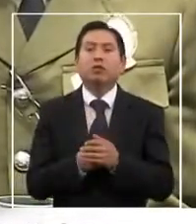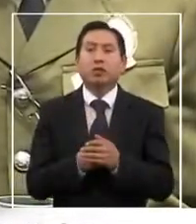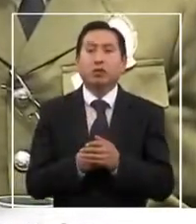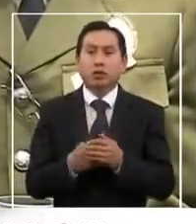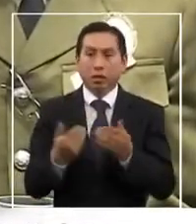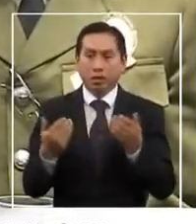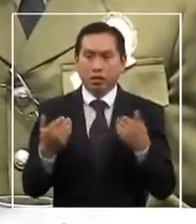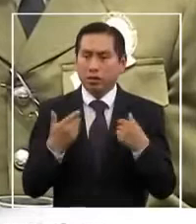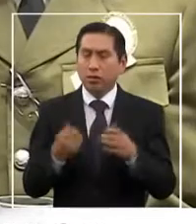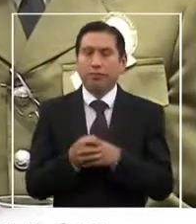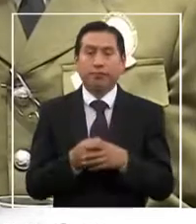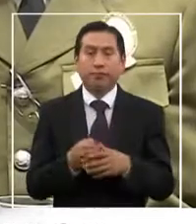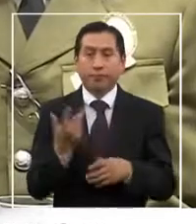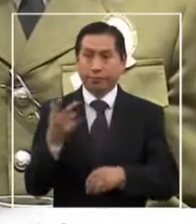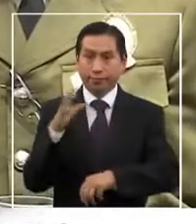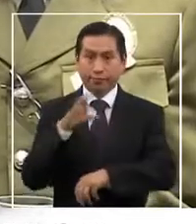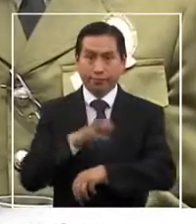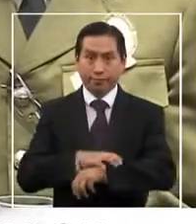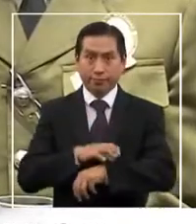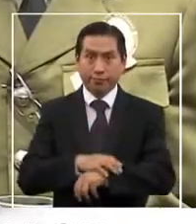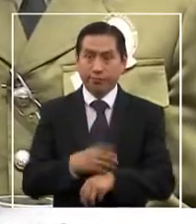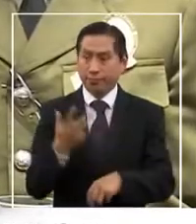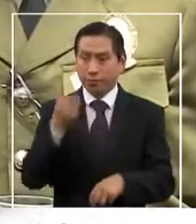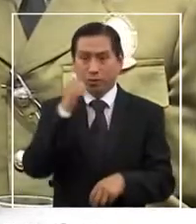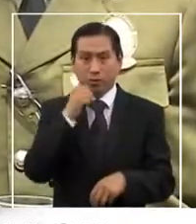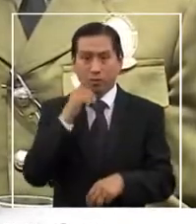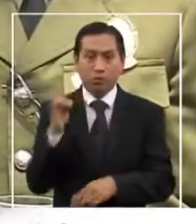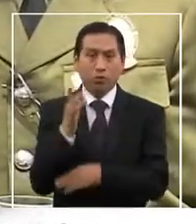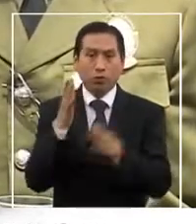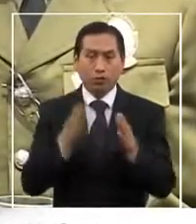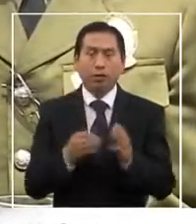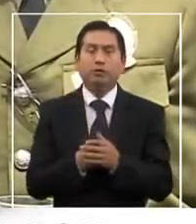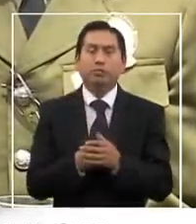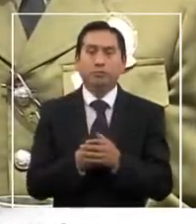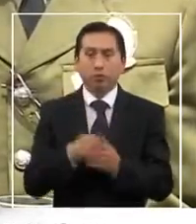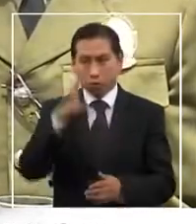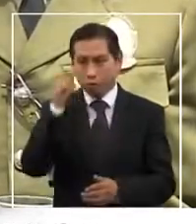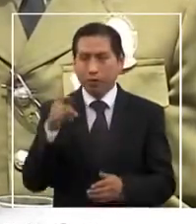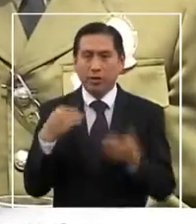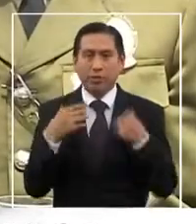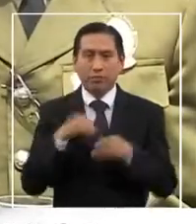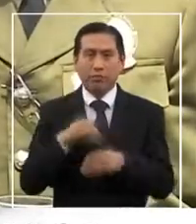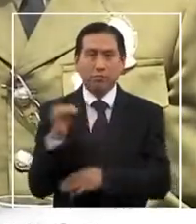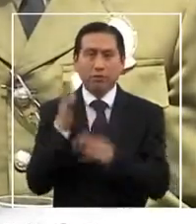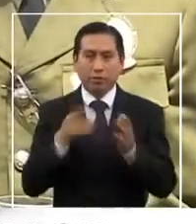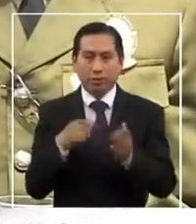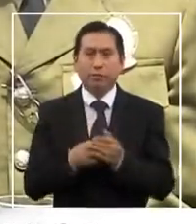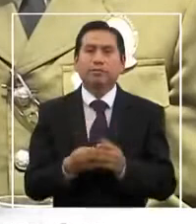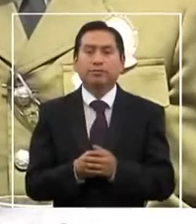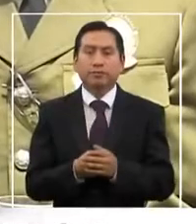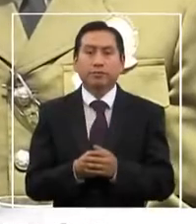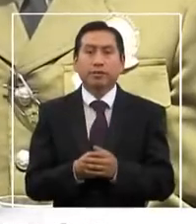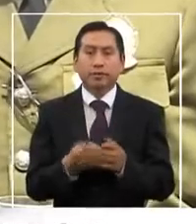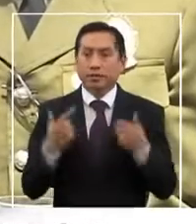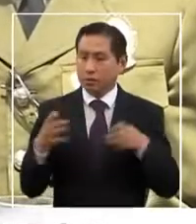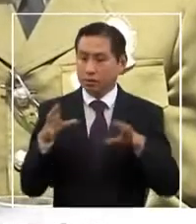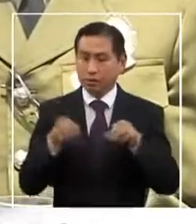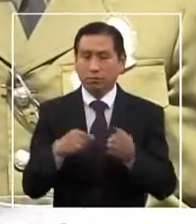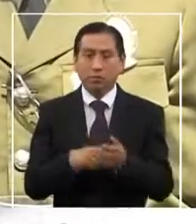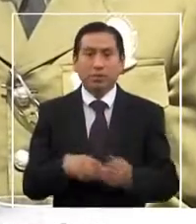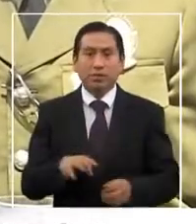Tenemos 3 aprehendidos, las 3 mujeres son bolivianas, los hombres también son bolivianos. Tenemos